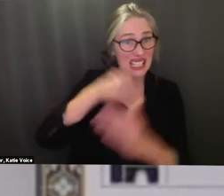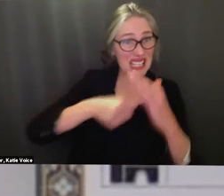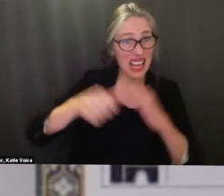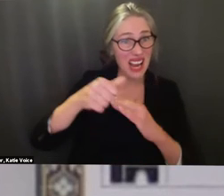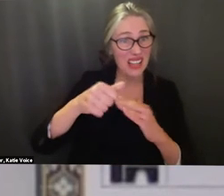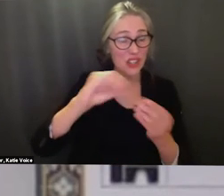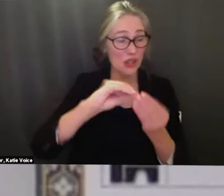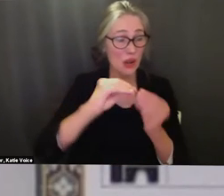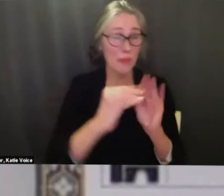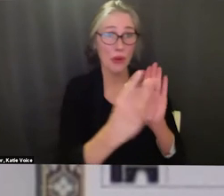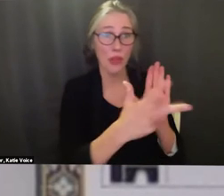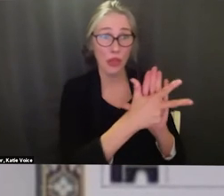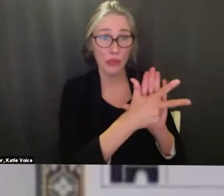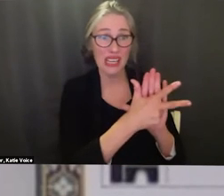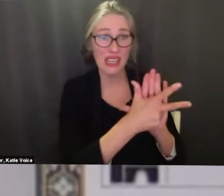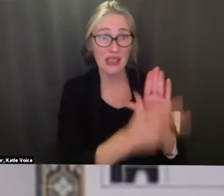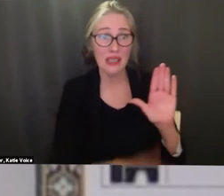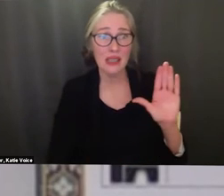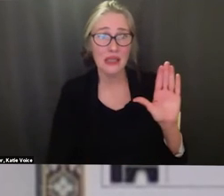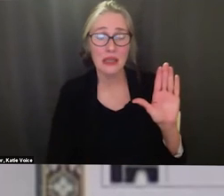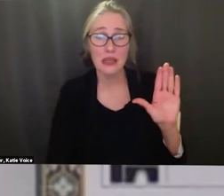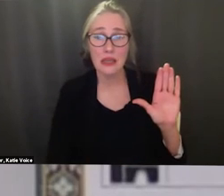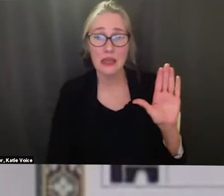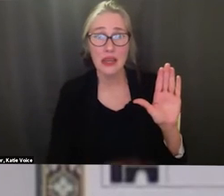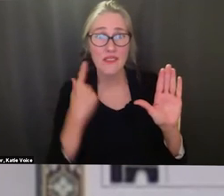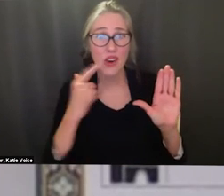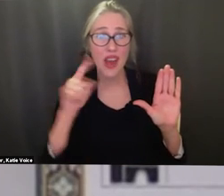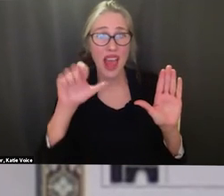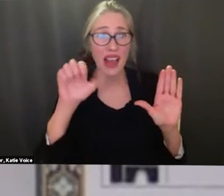este programa, de esto del ELCAP.